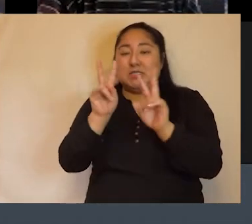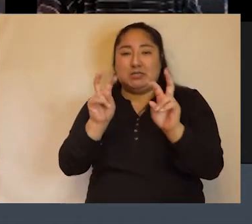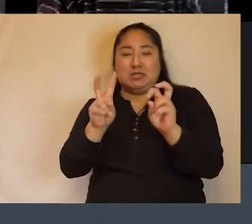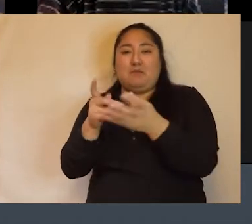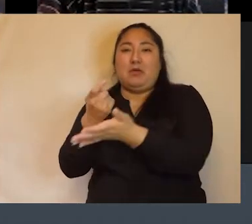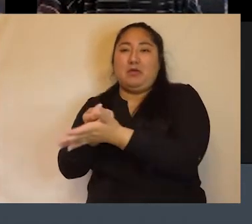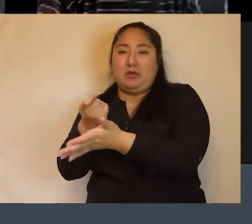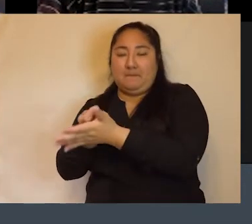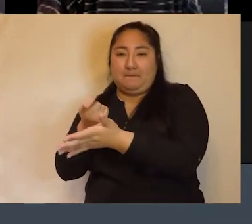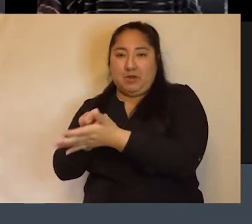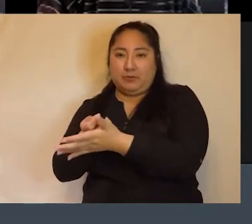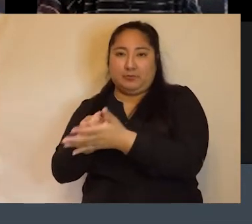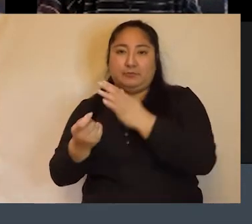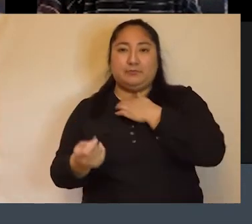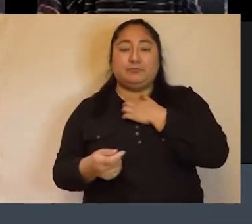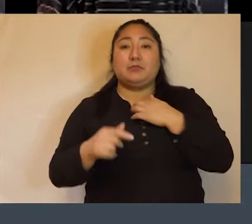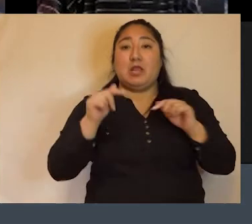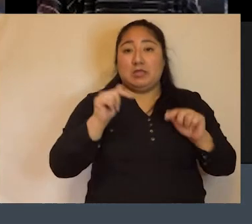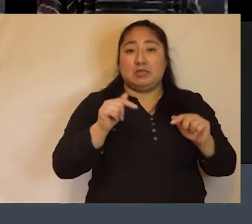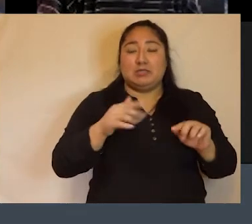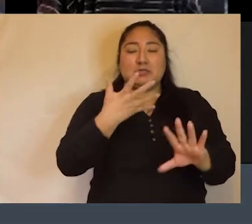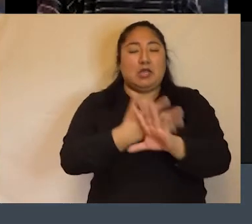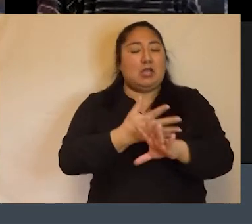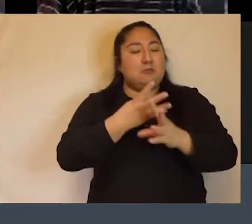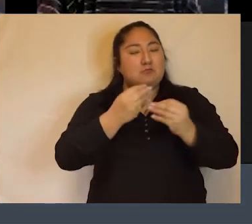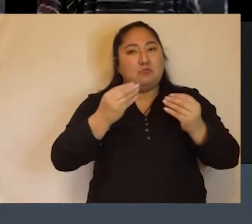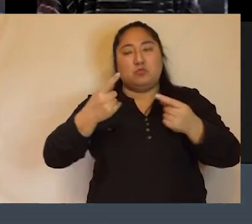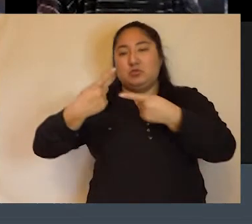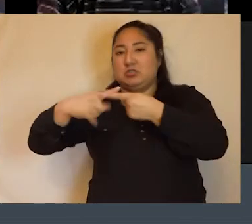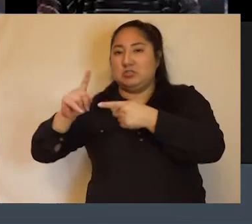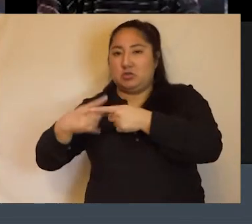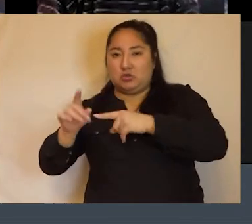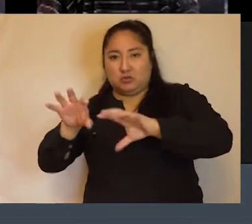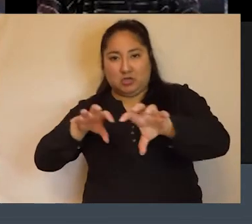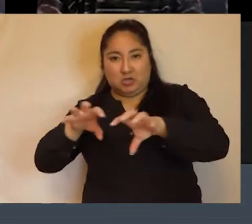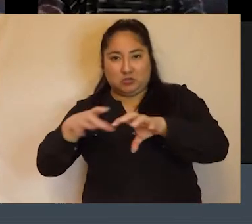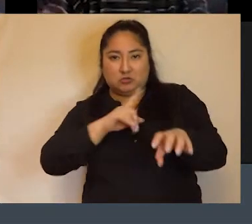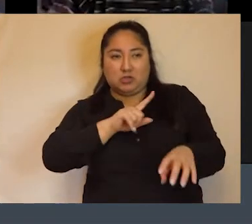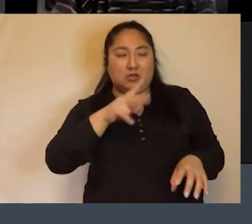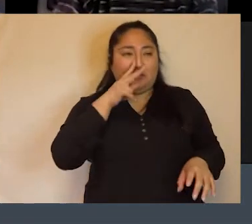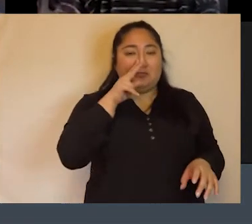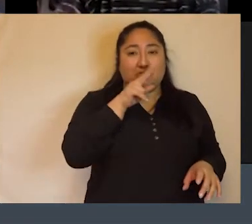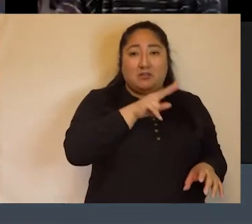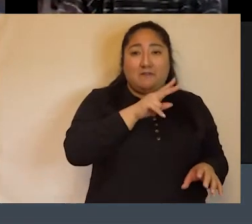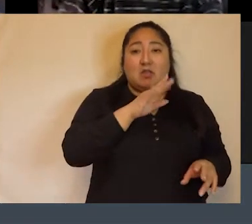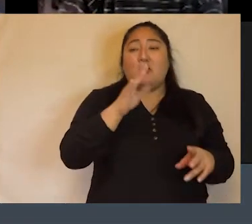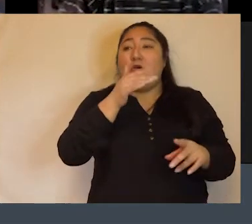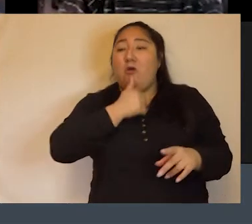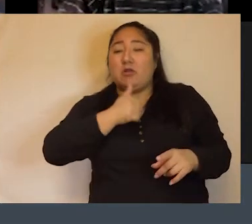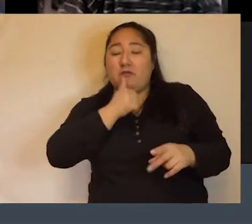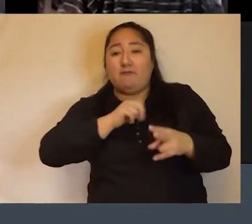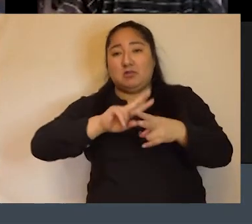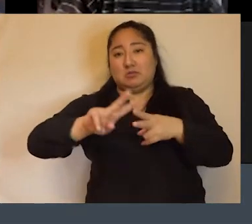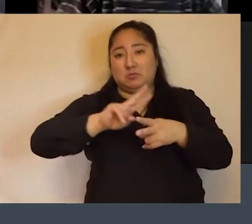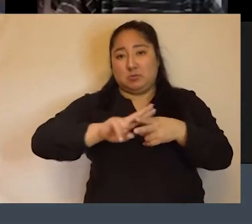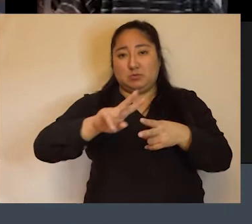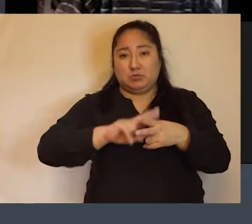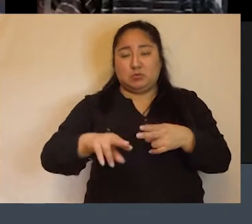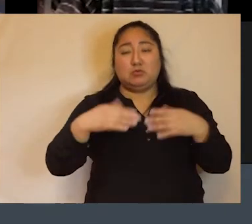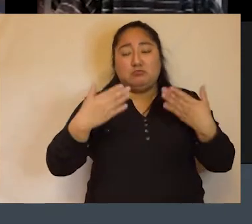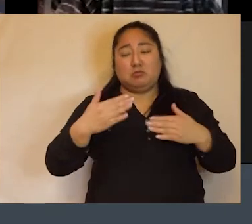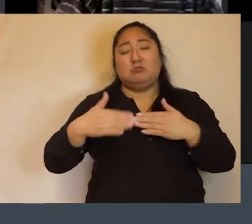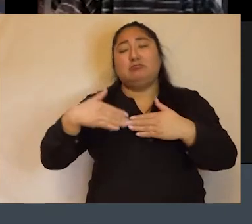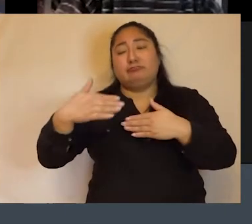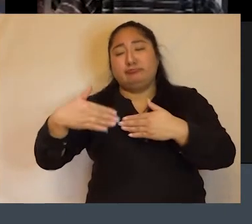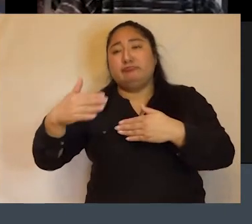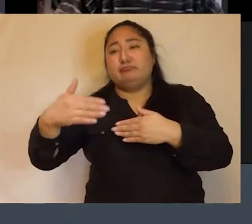pagos, ¿ya? Y así como ese, hay muchas otras cosas que no están resueltas y que